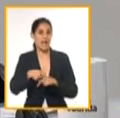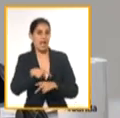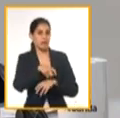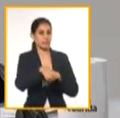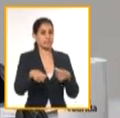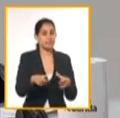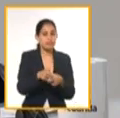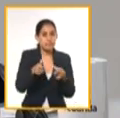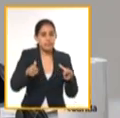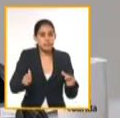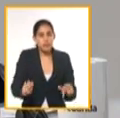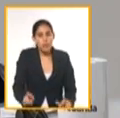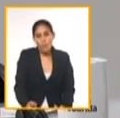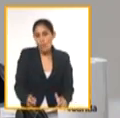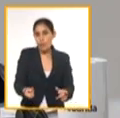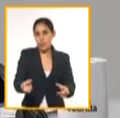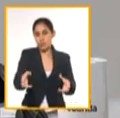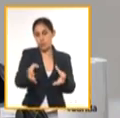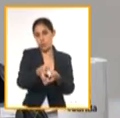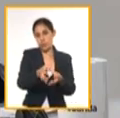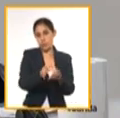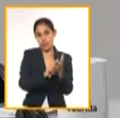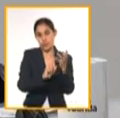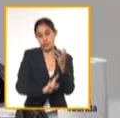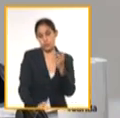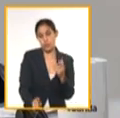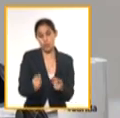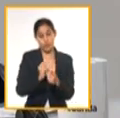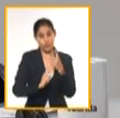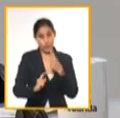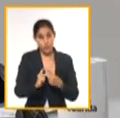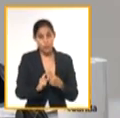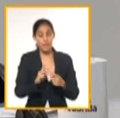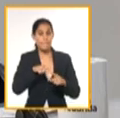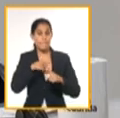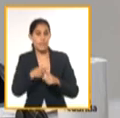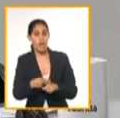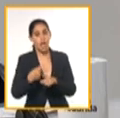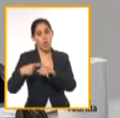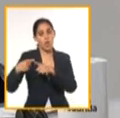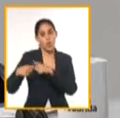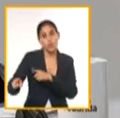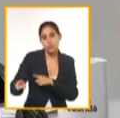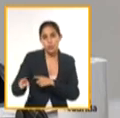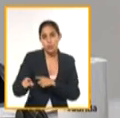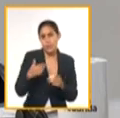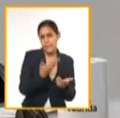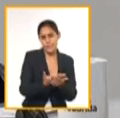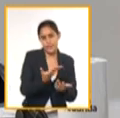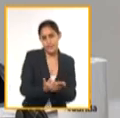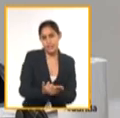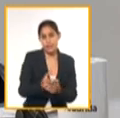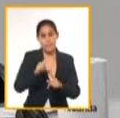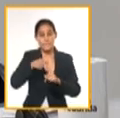grupos electrógenos, la puesta a disposición técnica de los grupos electrógenos, con la EMER, Heiser, el CUPET, con la distribución de